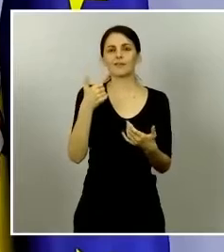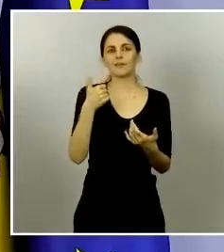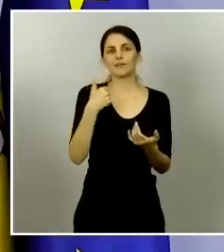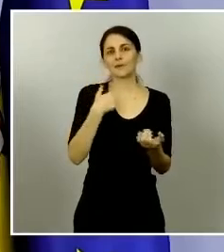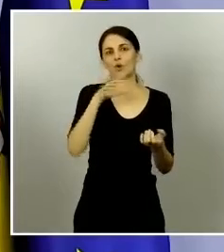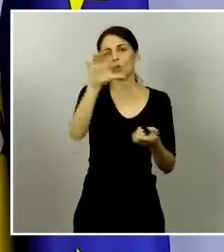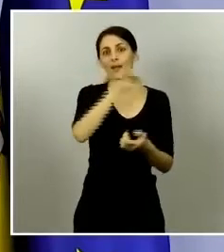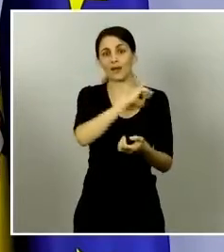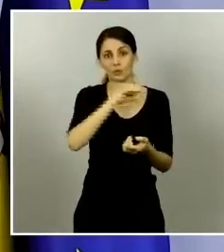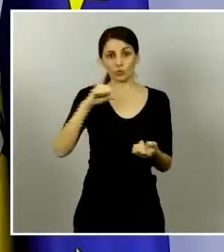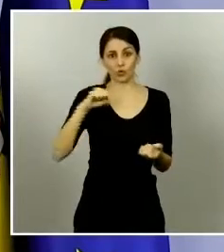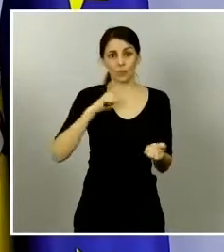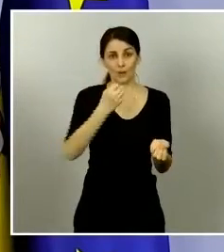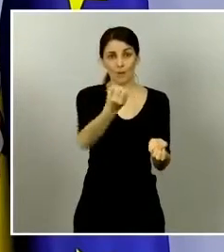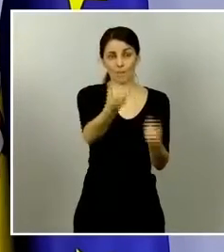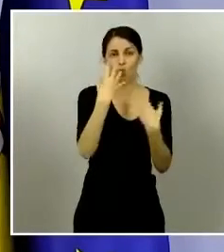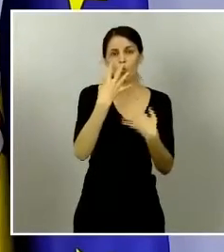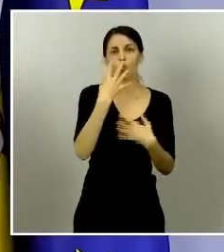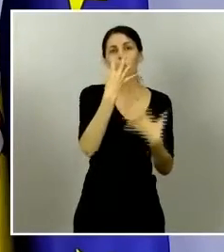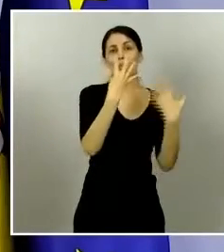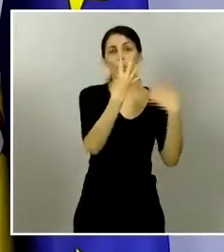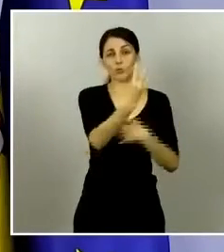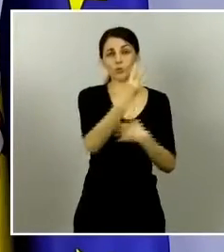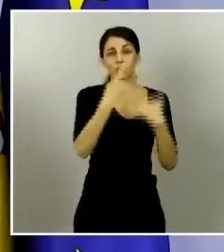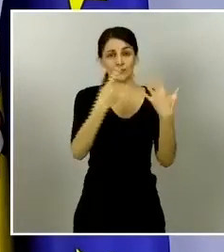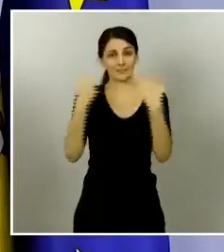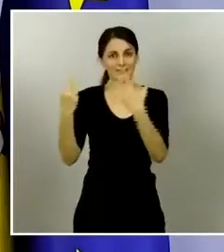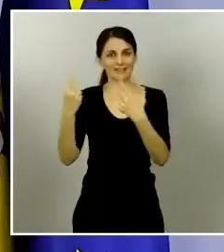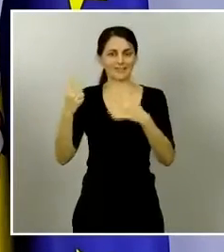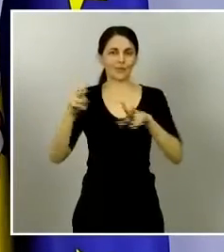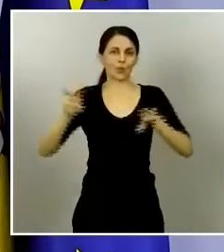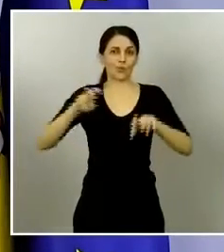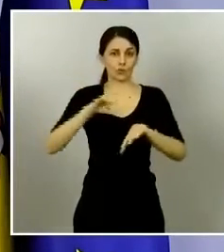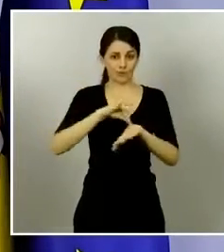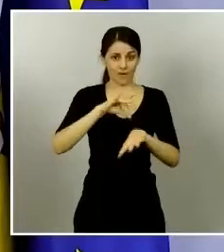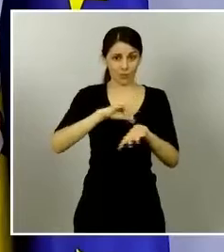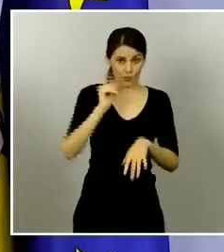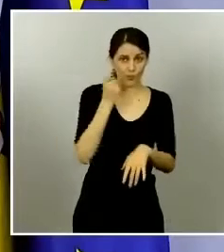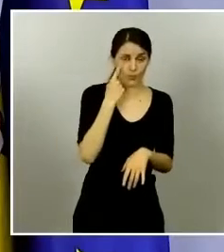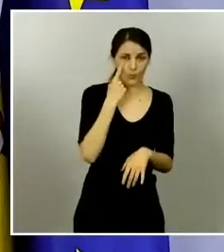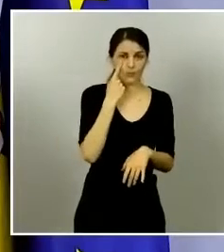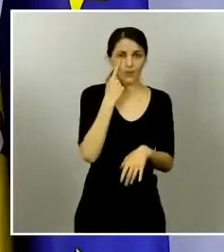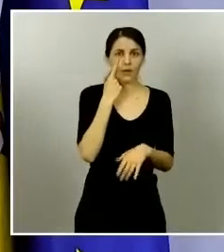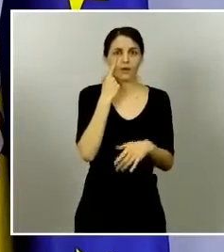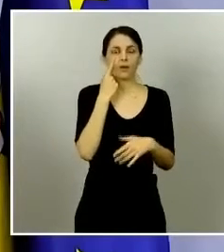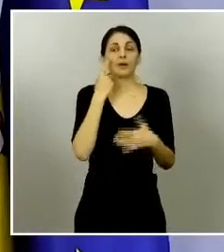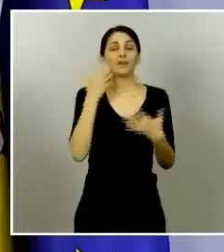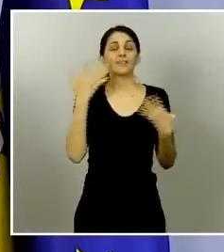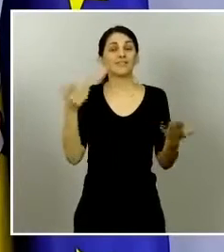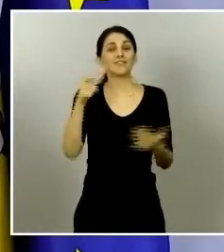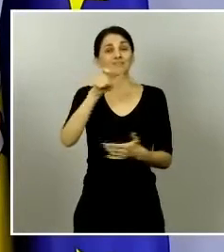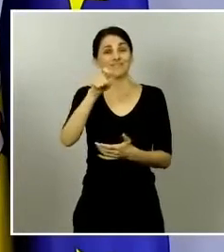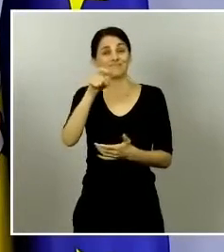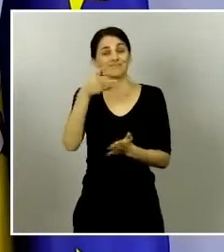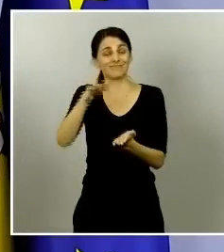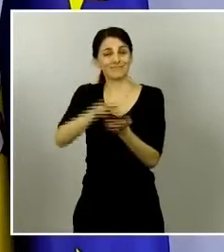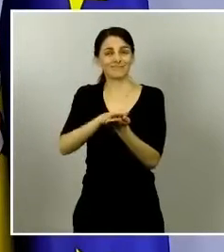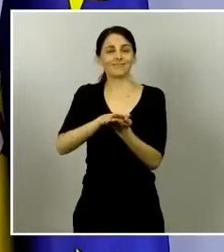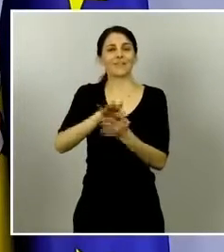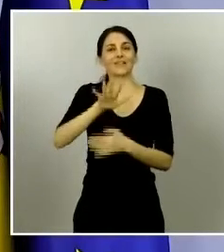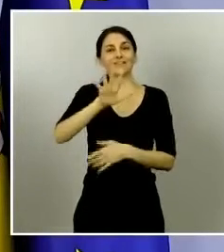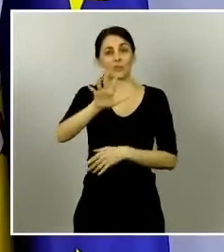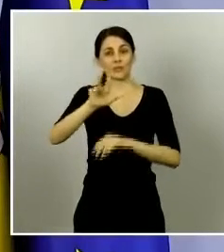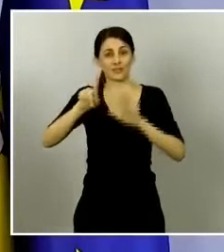tarde. Saben ustedes que se notificaron por parte de las comunidades autónomas 446 nuevos casos y